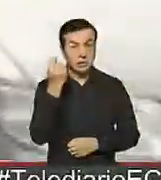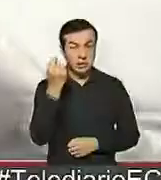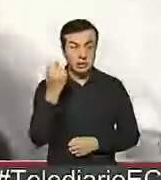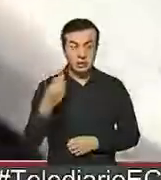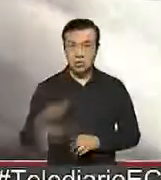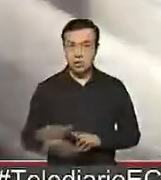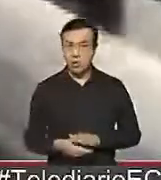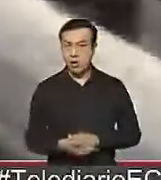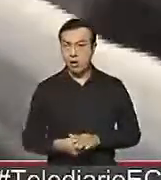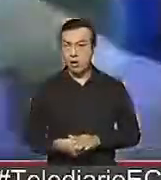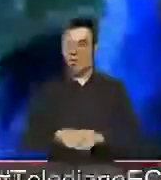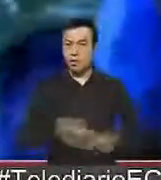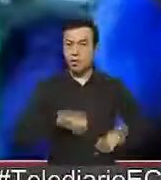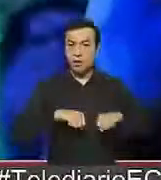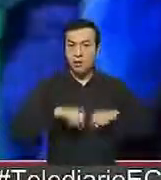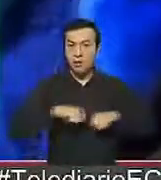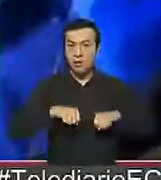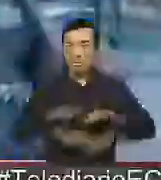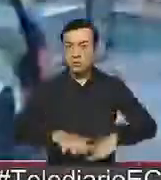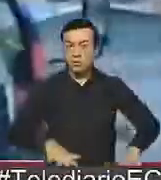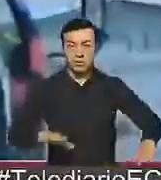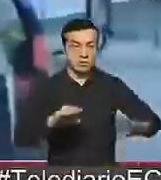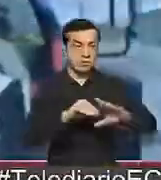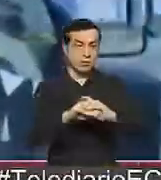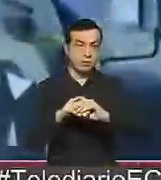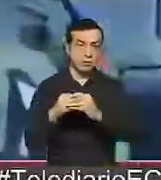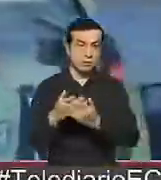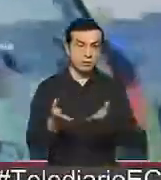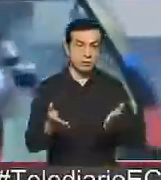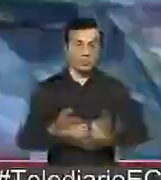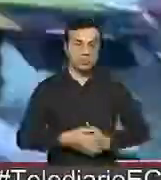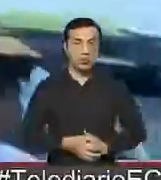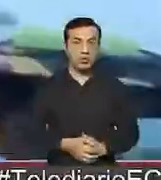gestionar dichos recursos. Somos la